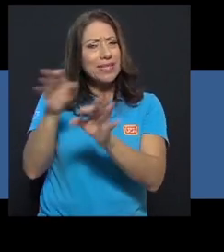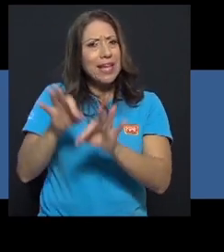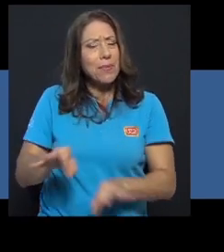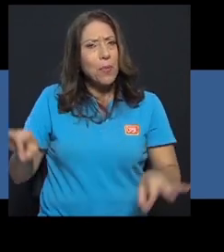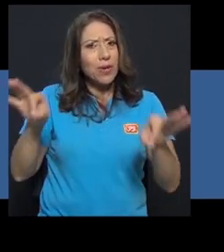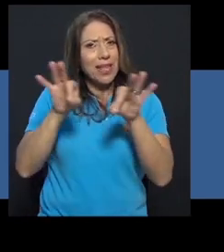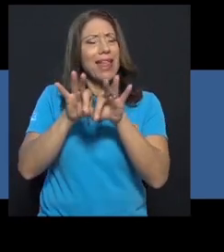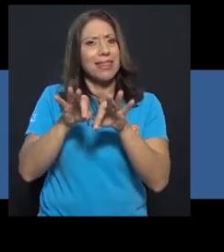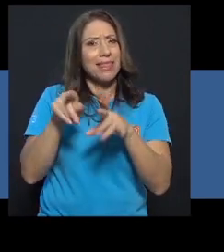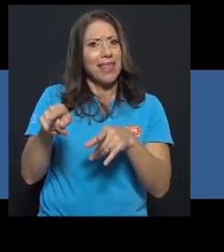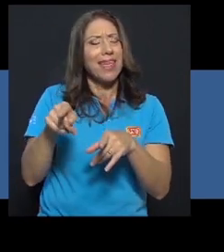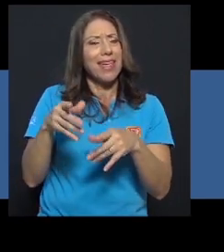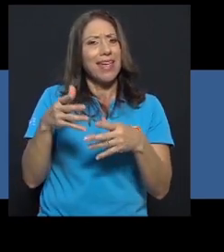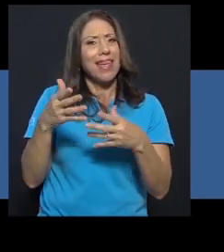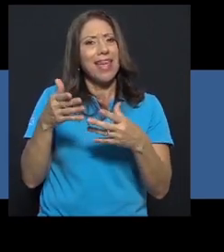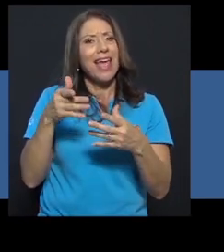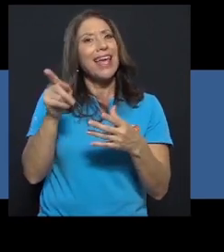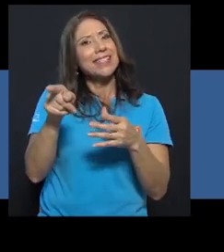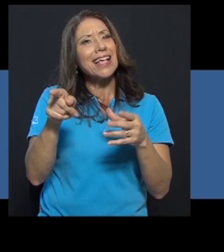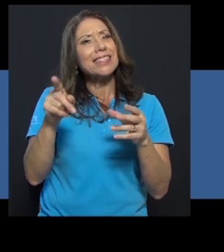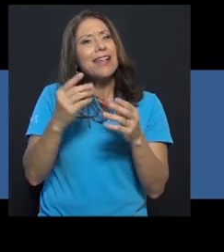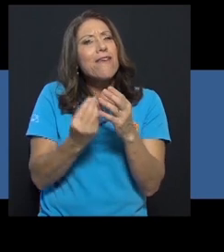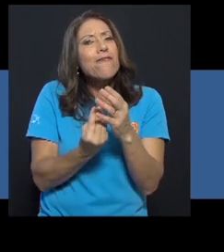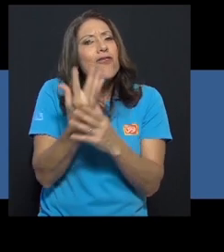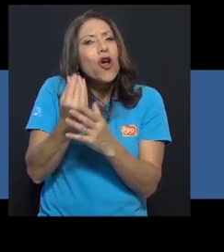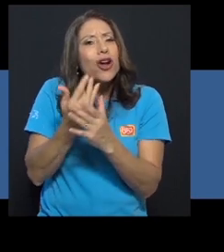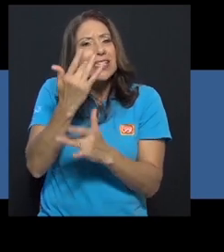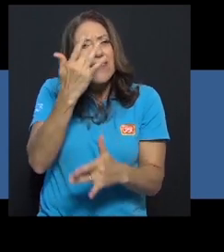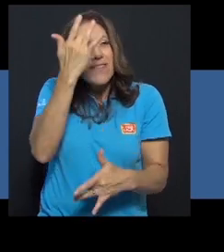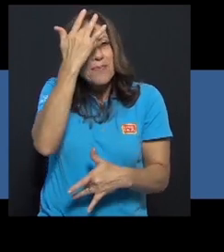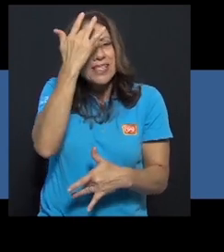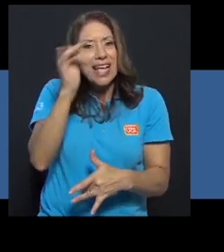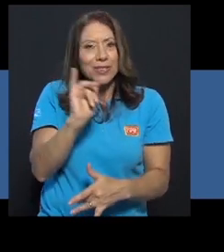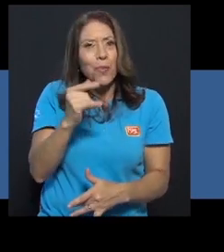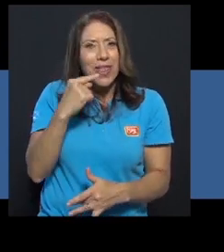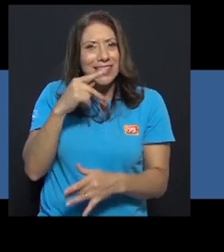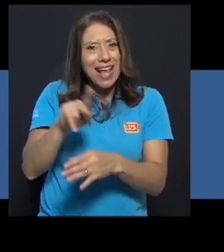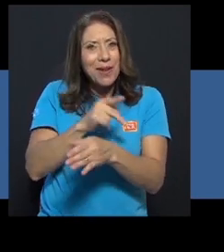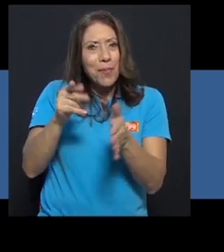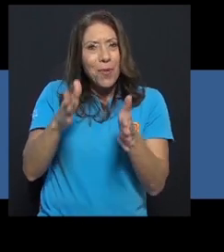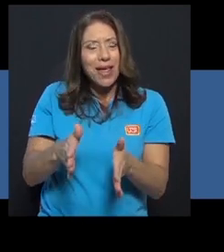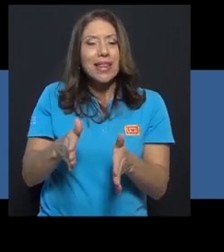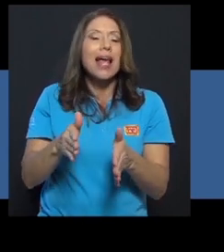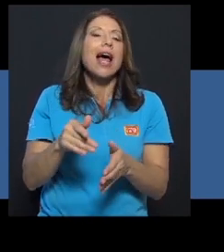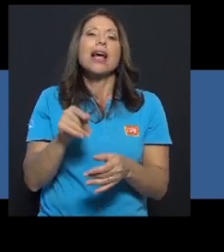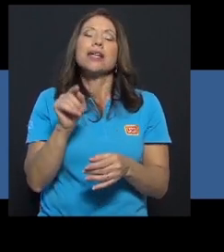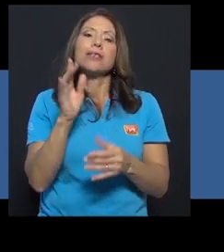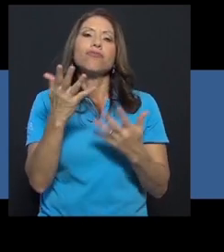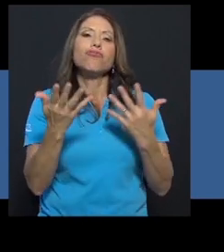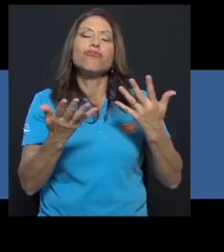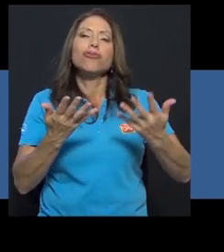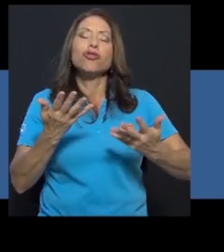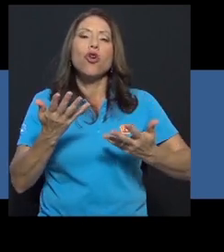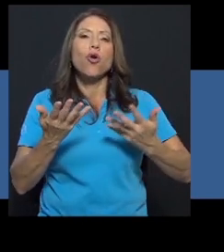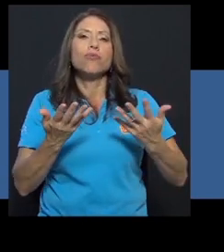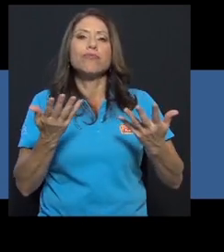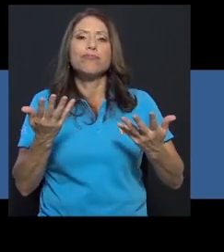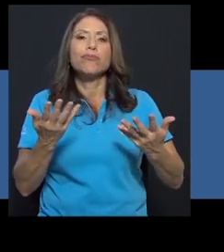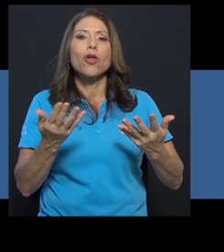tan importante, ¿verdad? Esas flores enfermizas, como decía Charles Baudelaire, pues son un